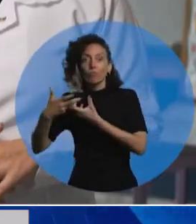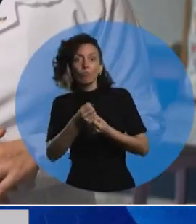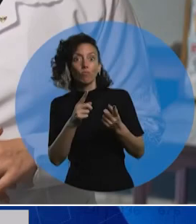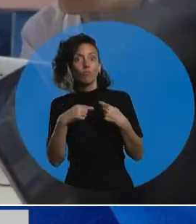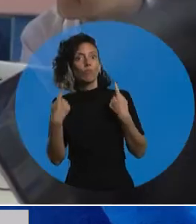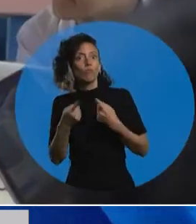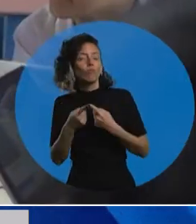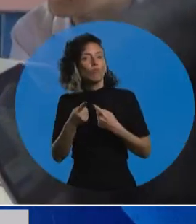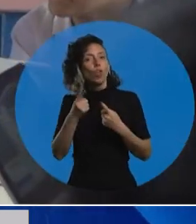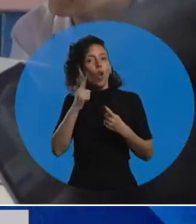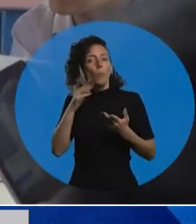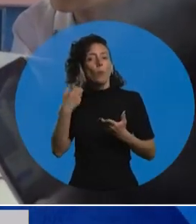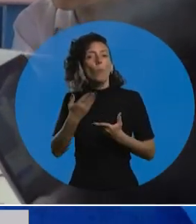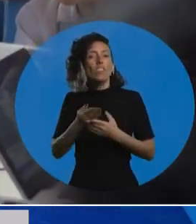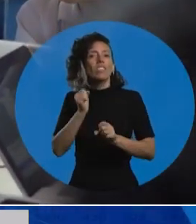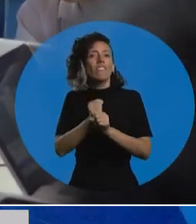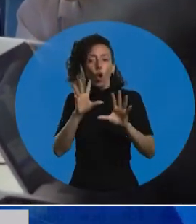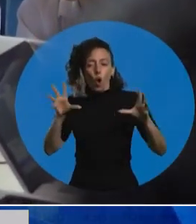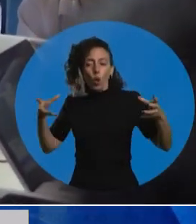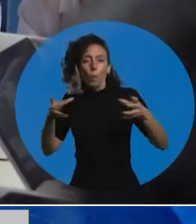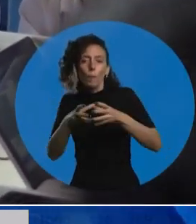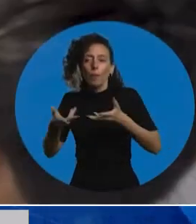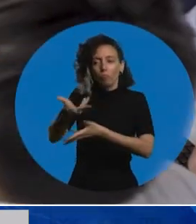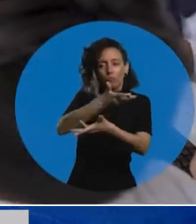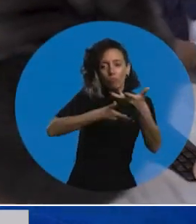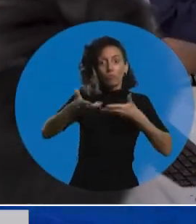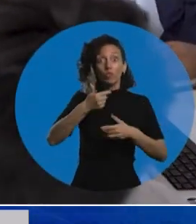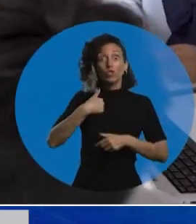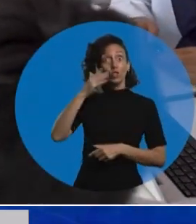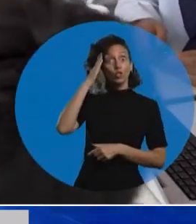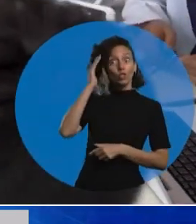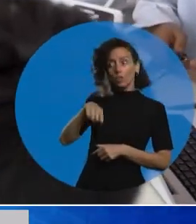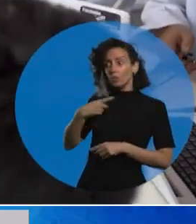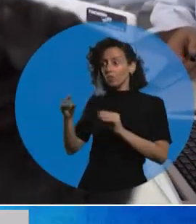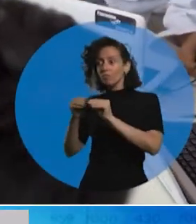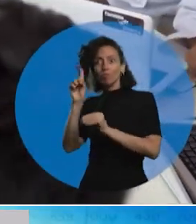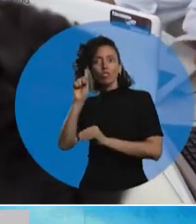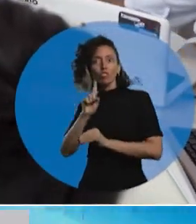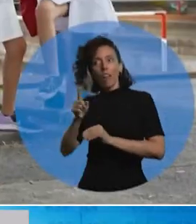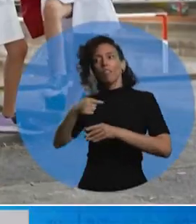siempre de ir muy alineados con los principios que están